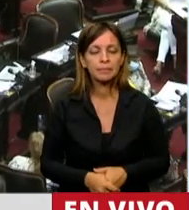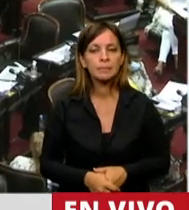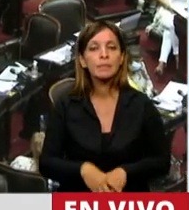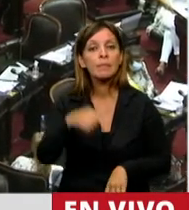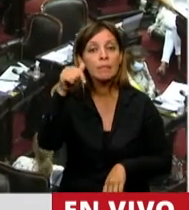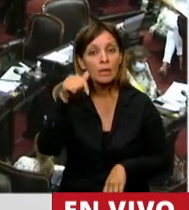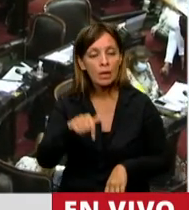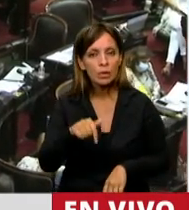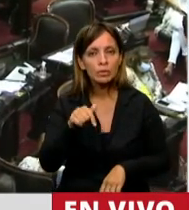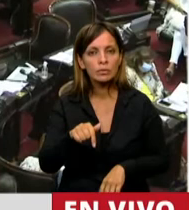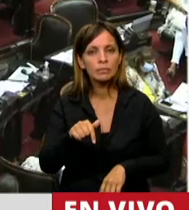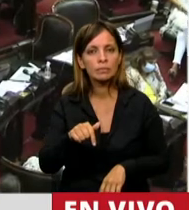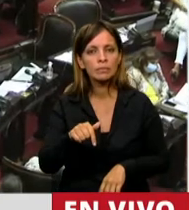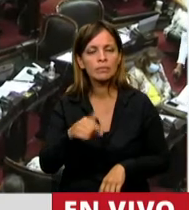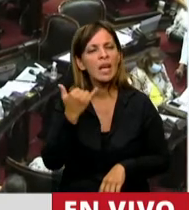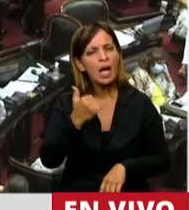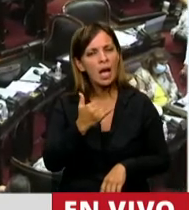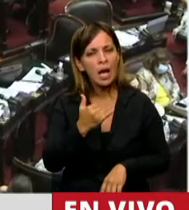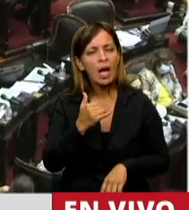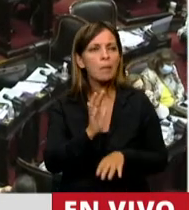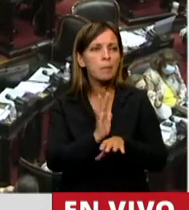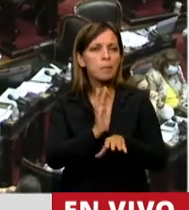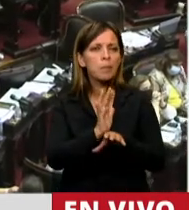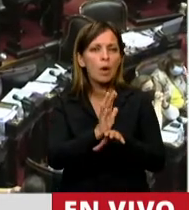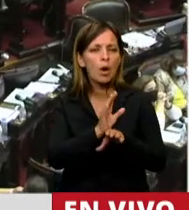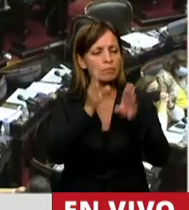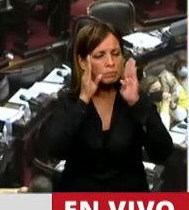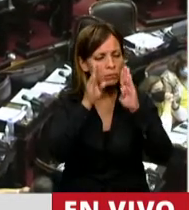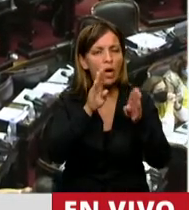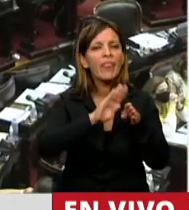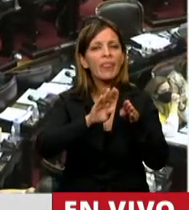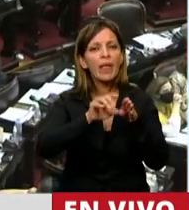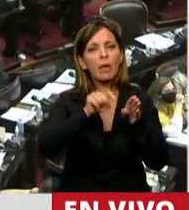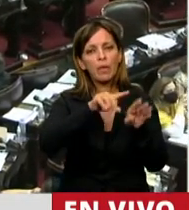Hoy se salda una deuda con los familiares de Lara San Juan.